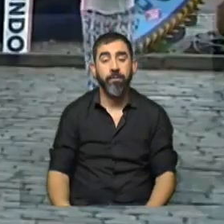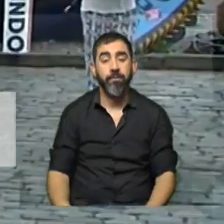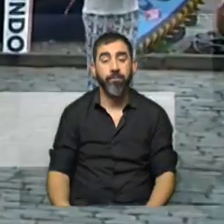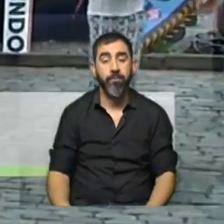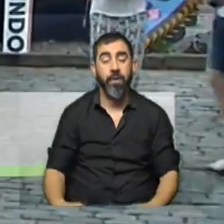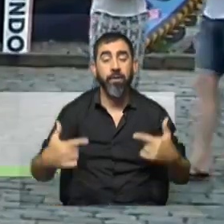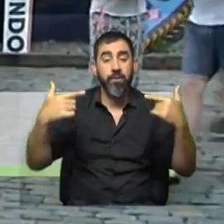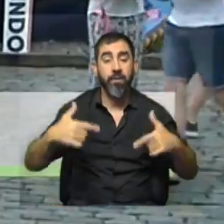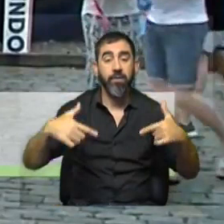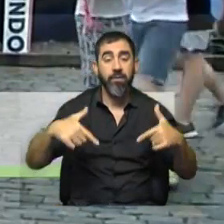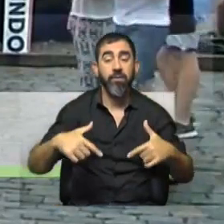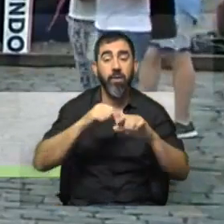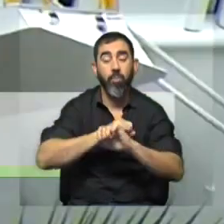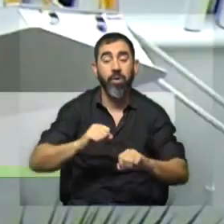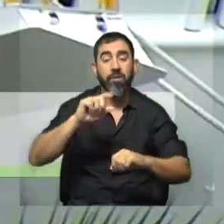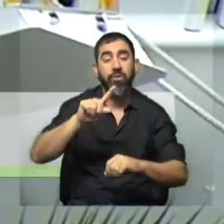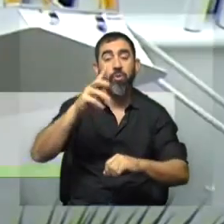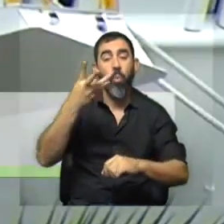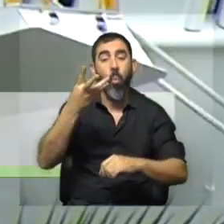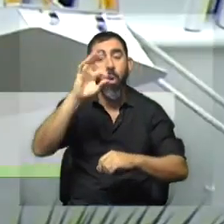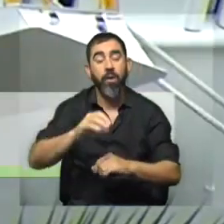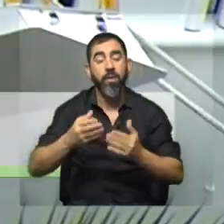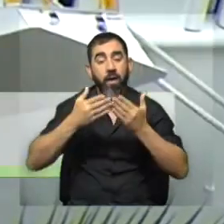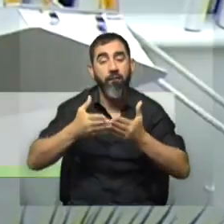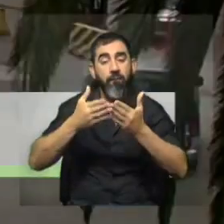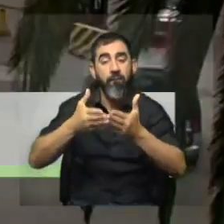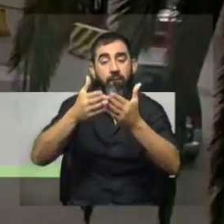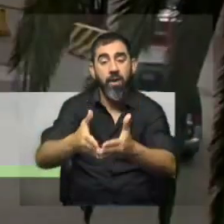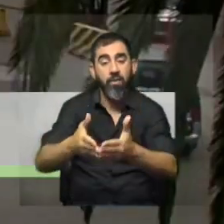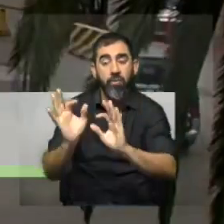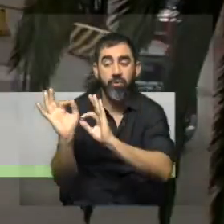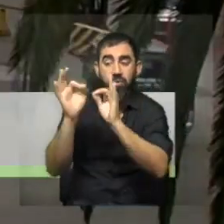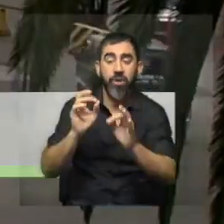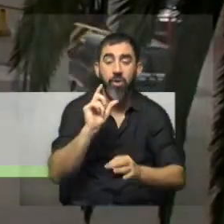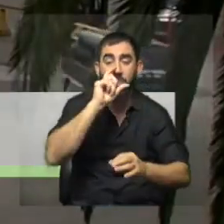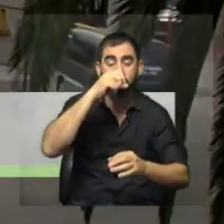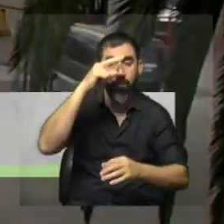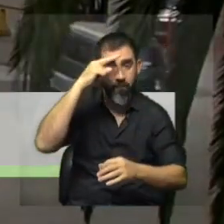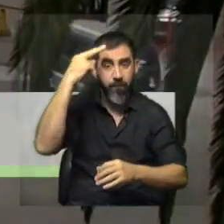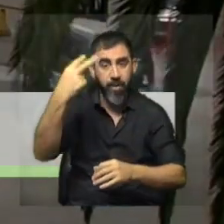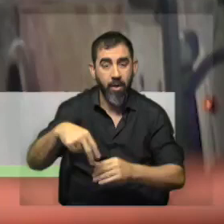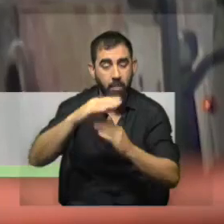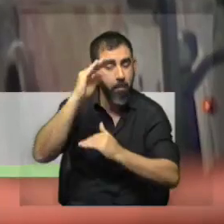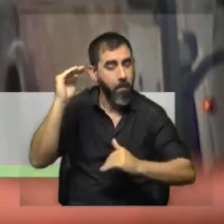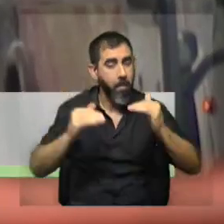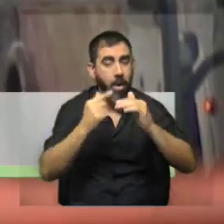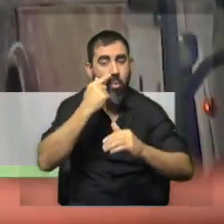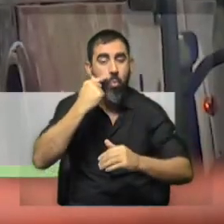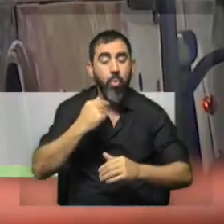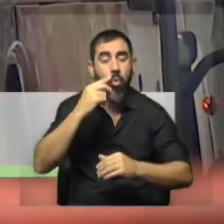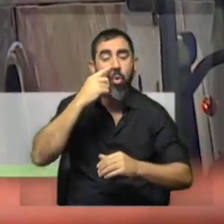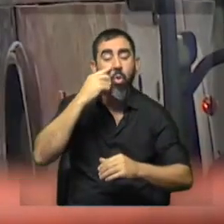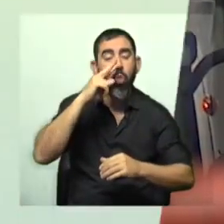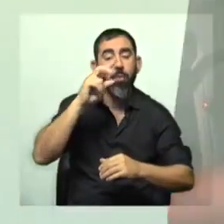La Intendencia prevé que más de 140 cruceros toquen el puerto de Montevideo este verano, superando cifras de